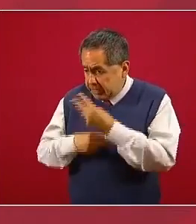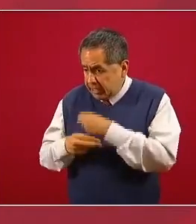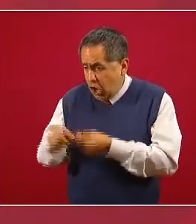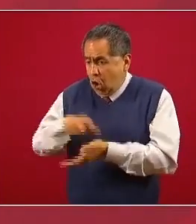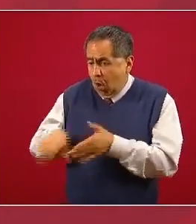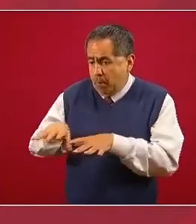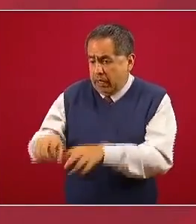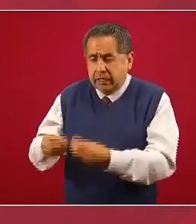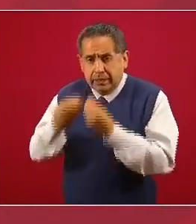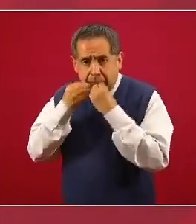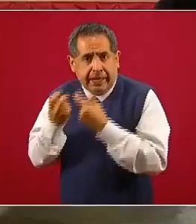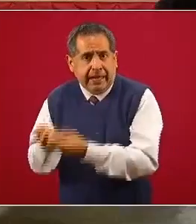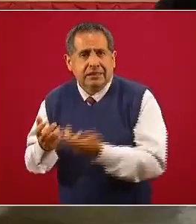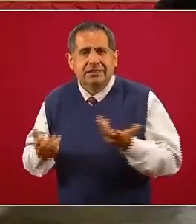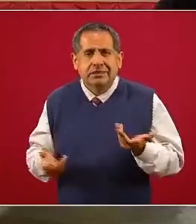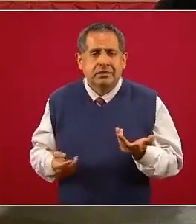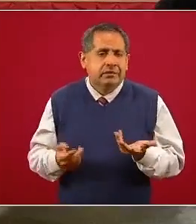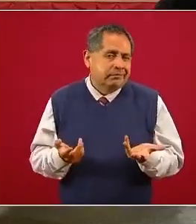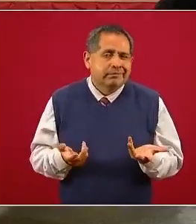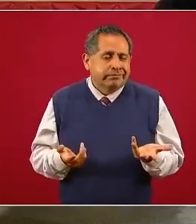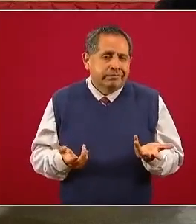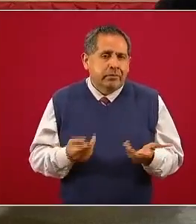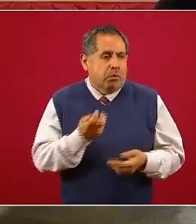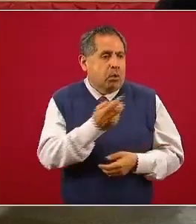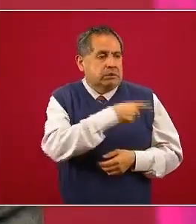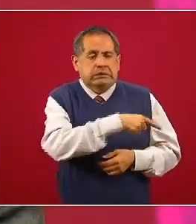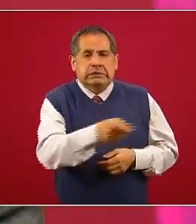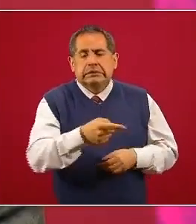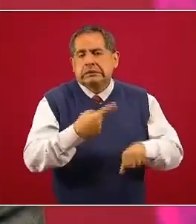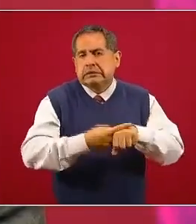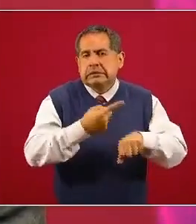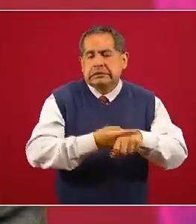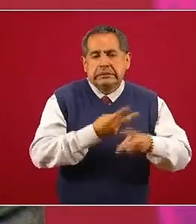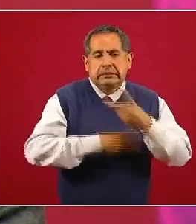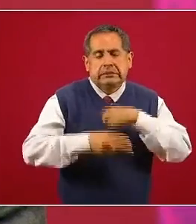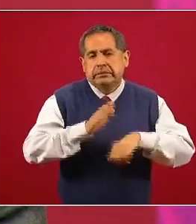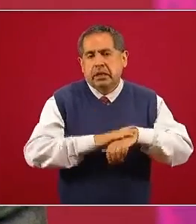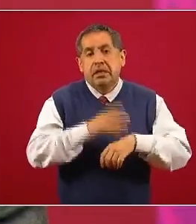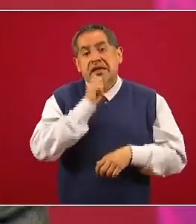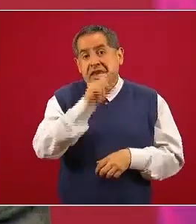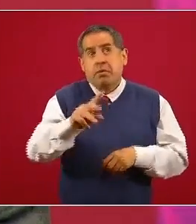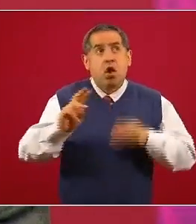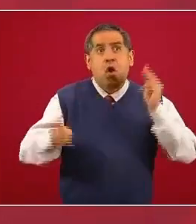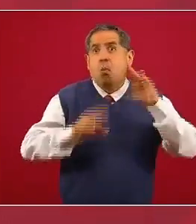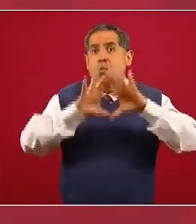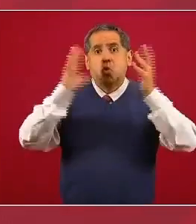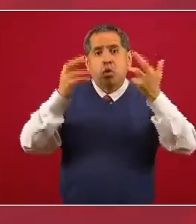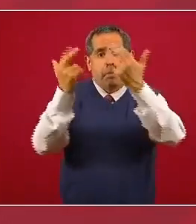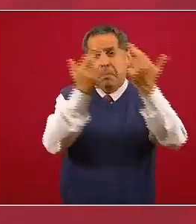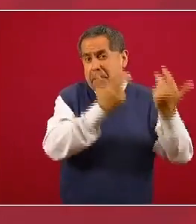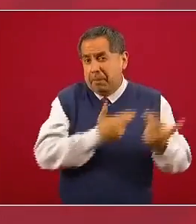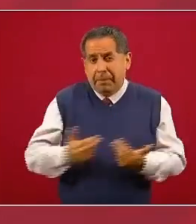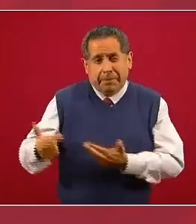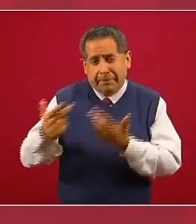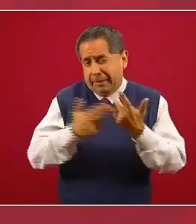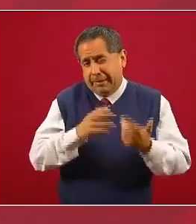múltiples razones, no solamente de salud, sino también de preservación del planeta. México tiene desde hace